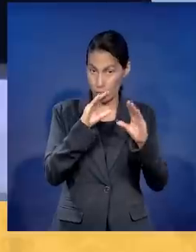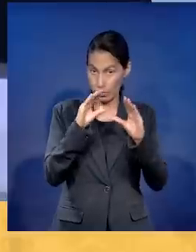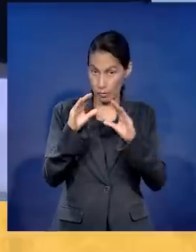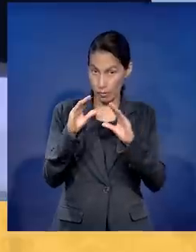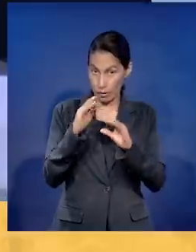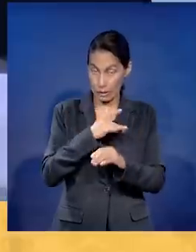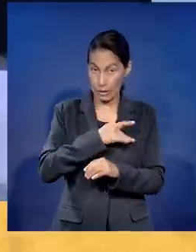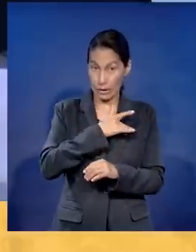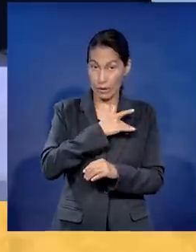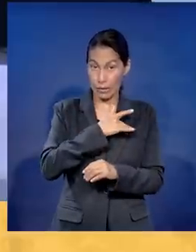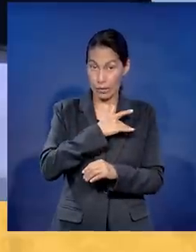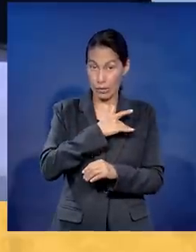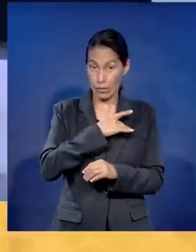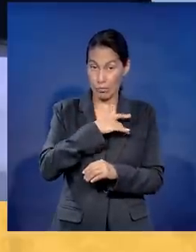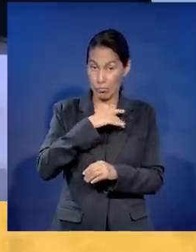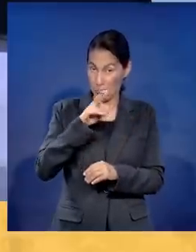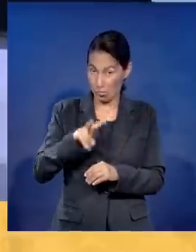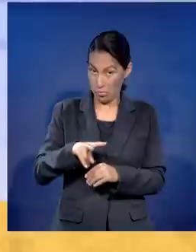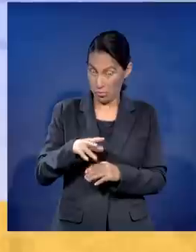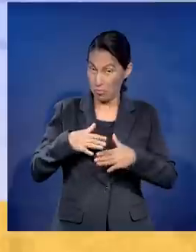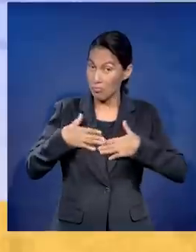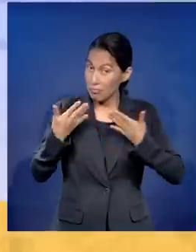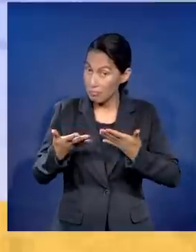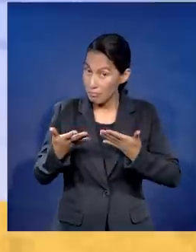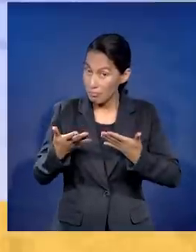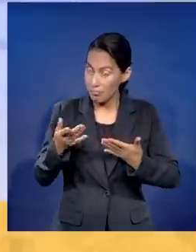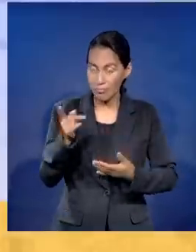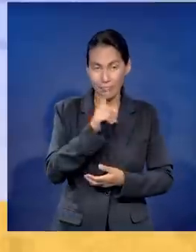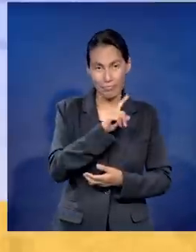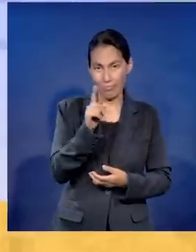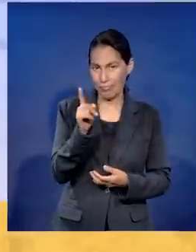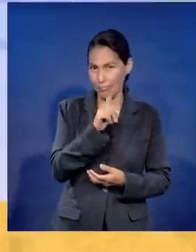no son fiables siempre